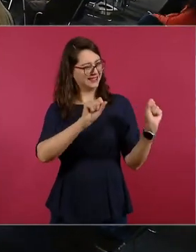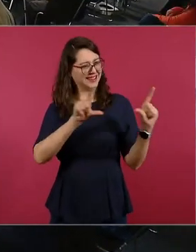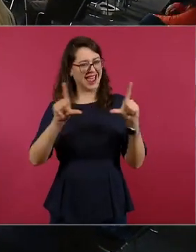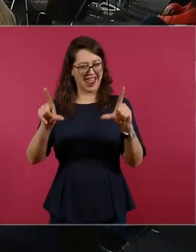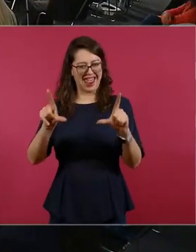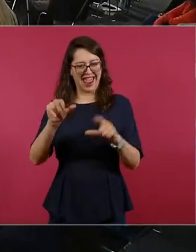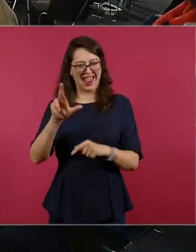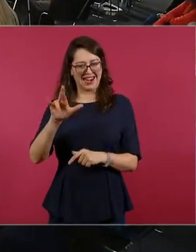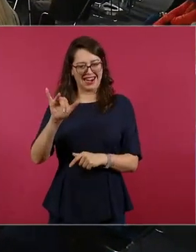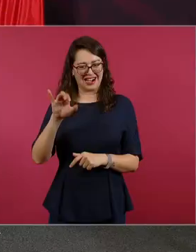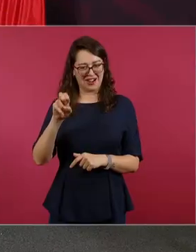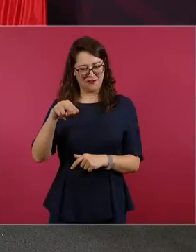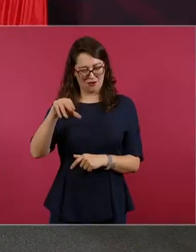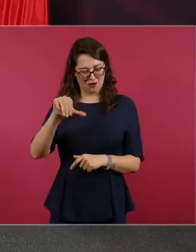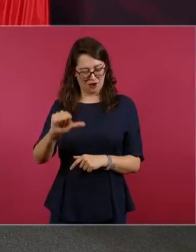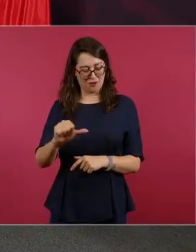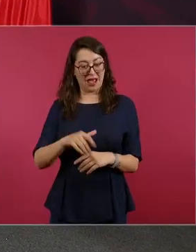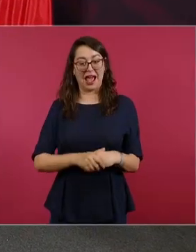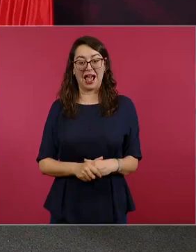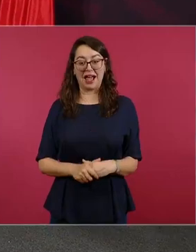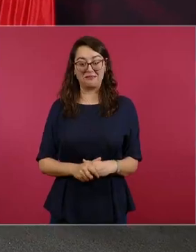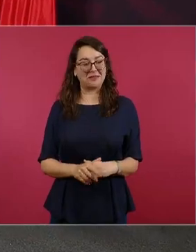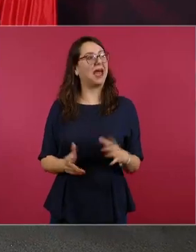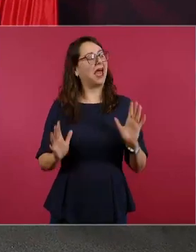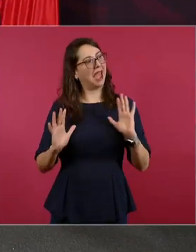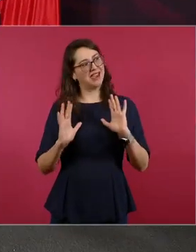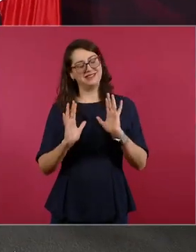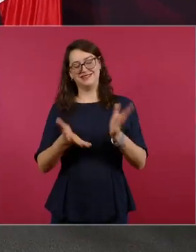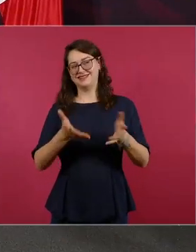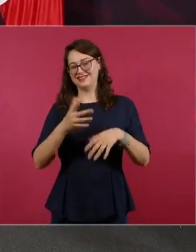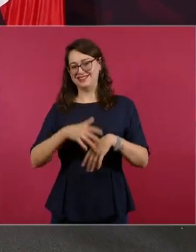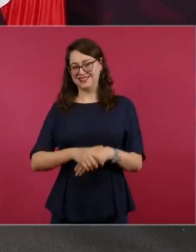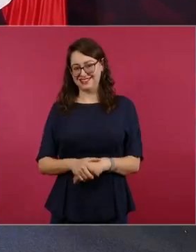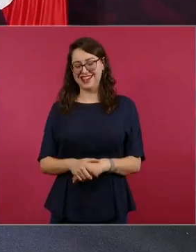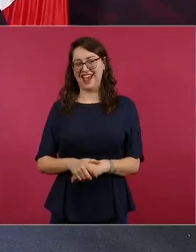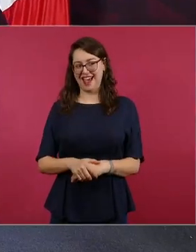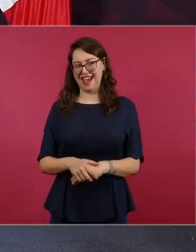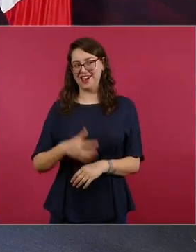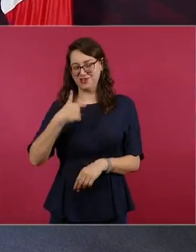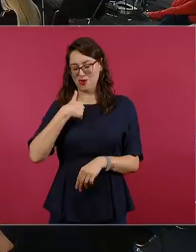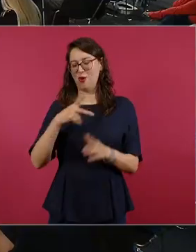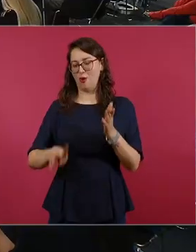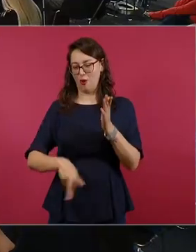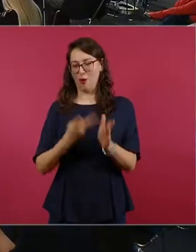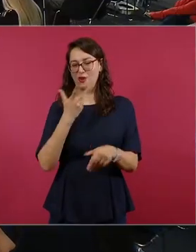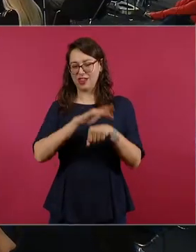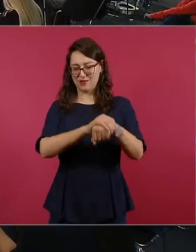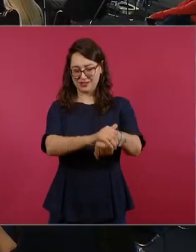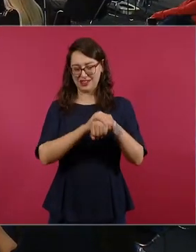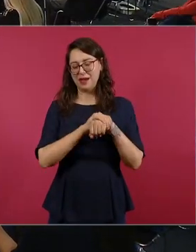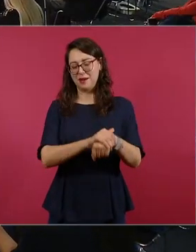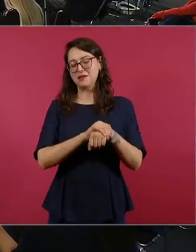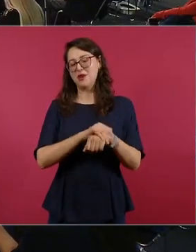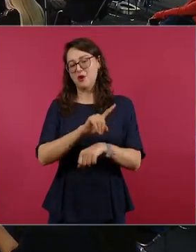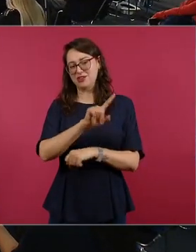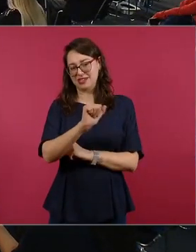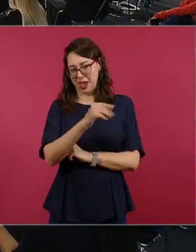me está cayendo bien el camarada Samarripa y el camarada Junco